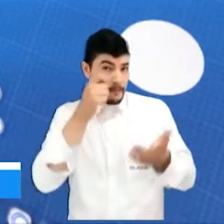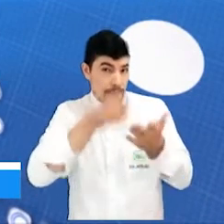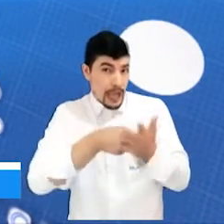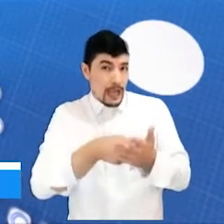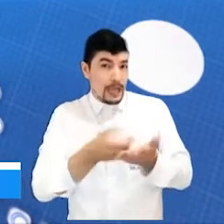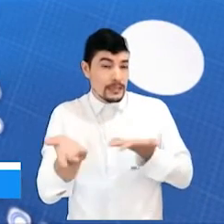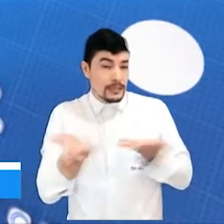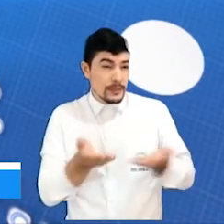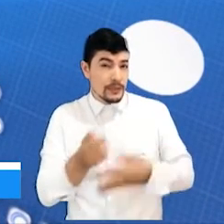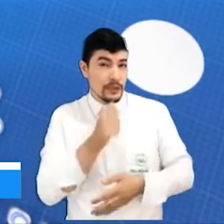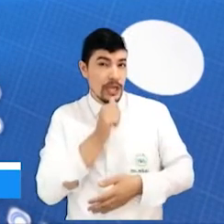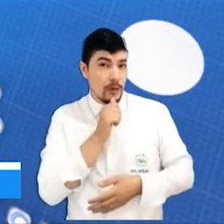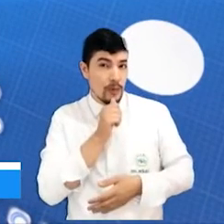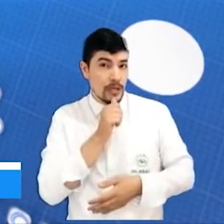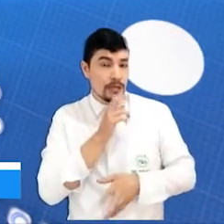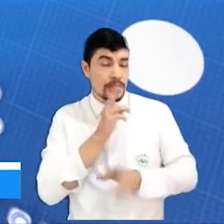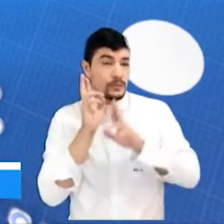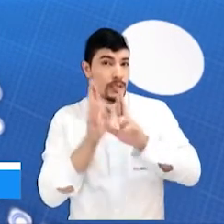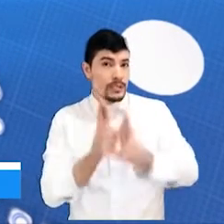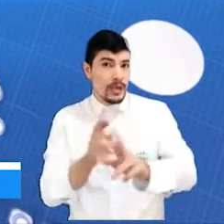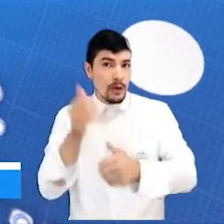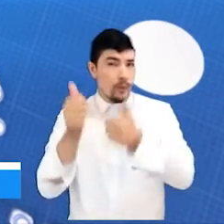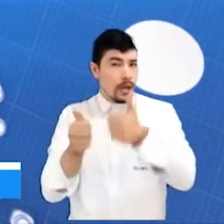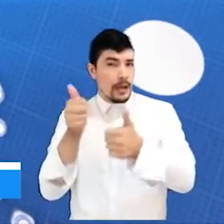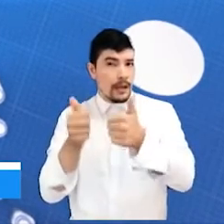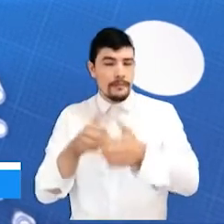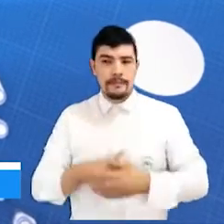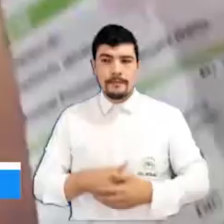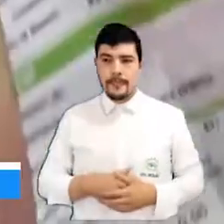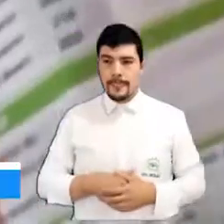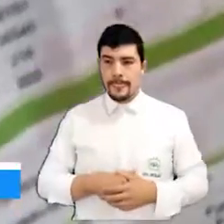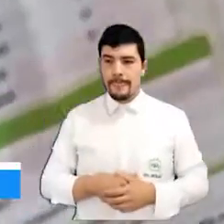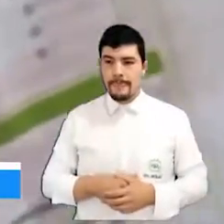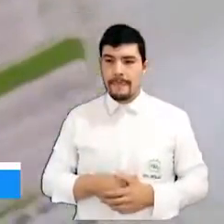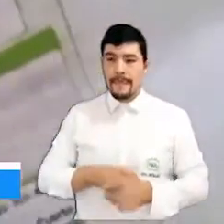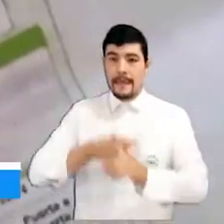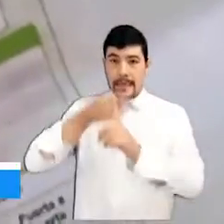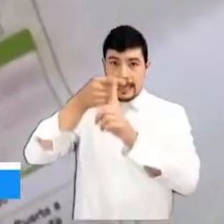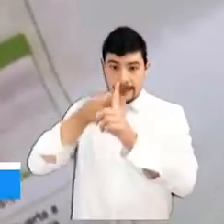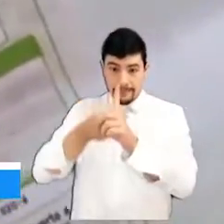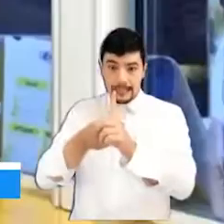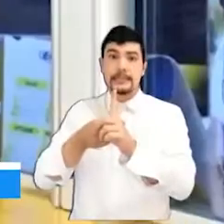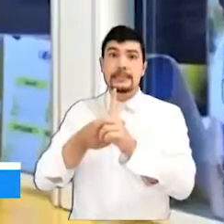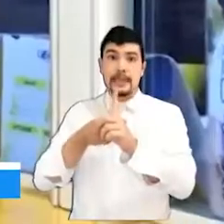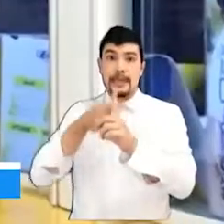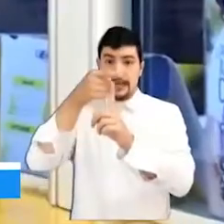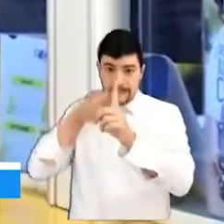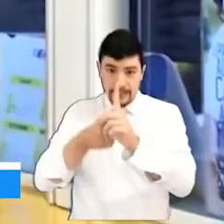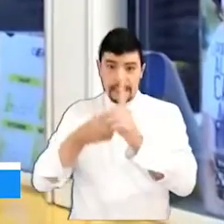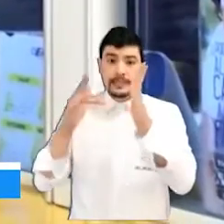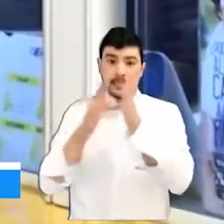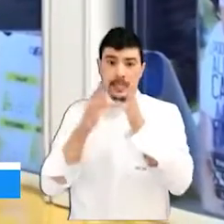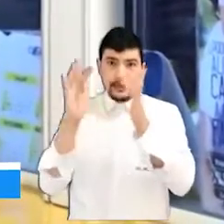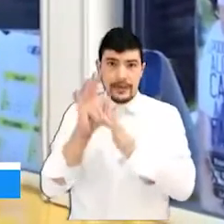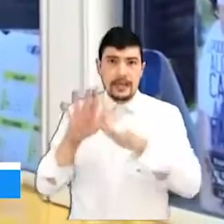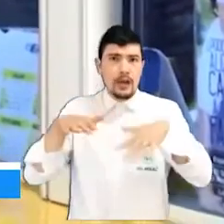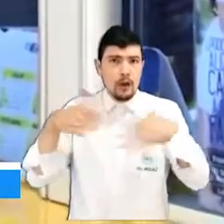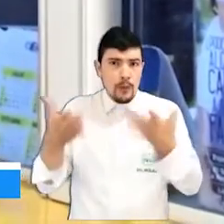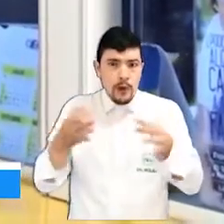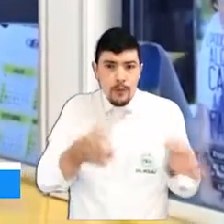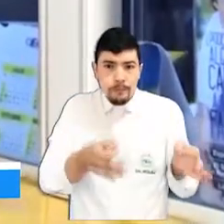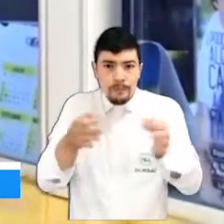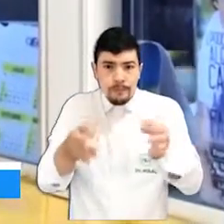Muchos han preguntado si es que no lo van a pagar. La respuesta es sí, se va a pagar refinanciado. Con estas medidas, el bono vital